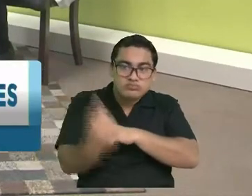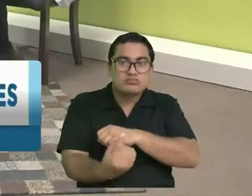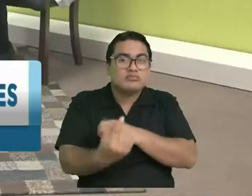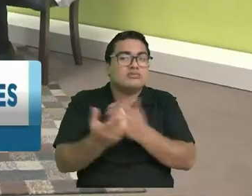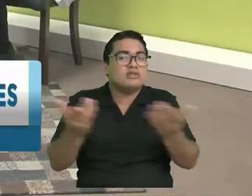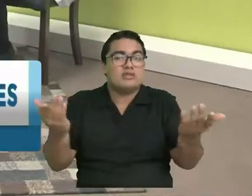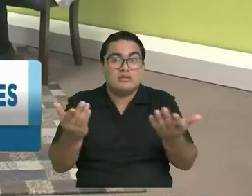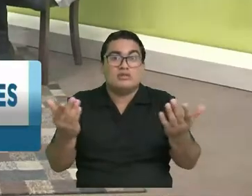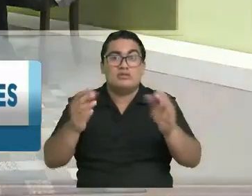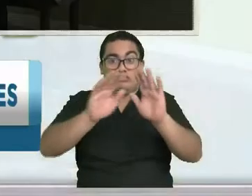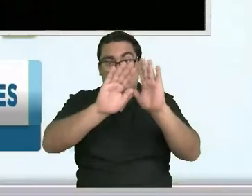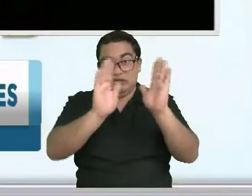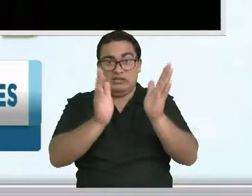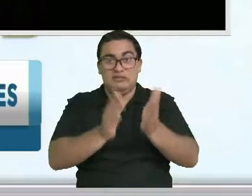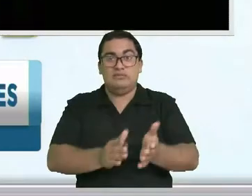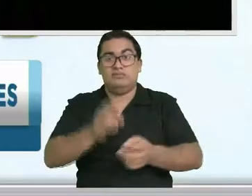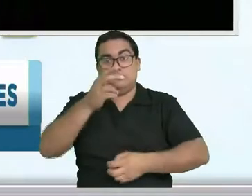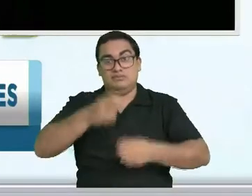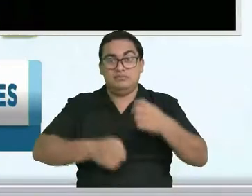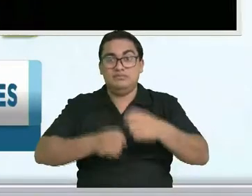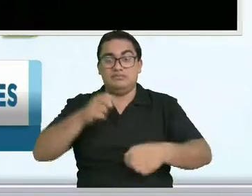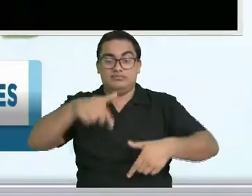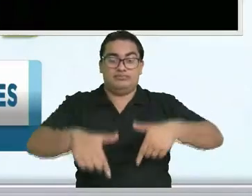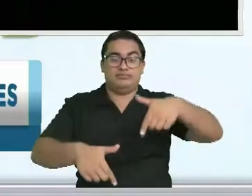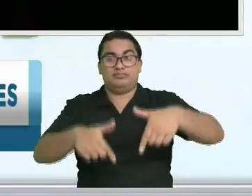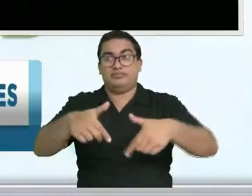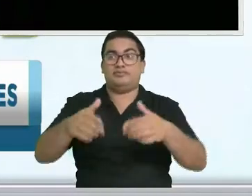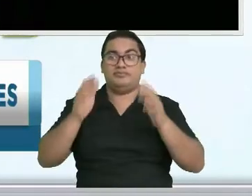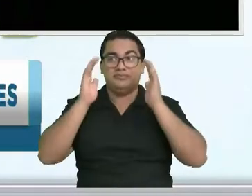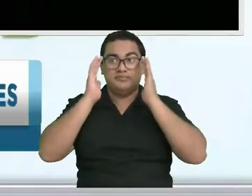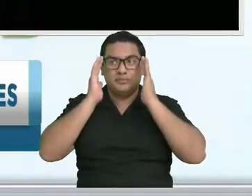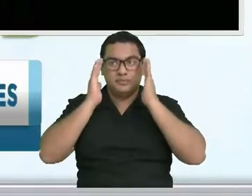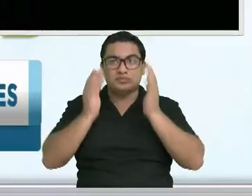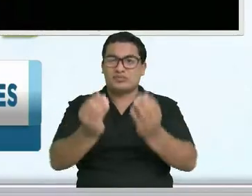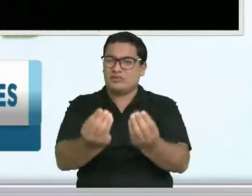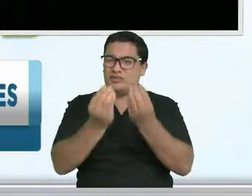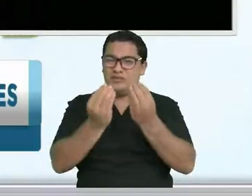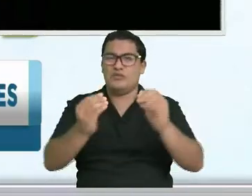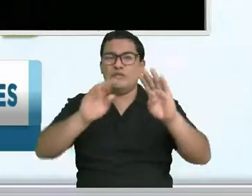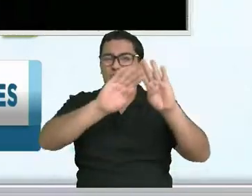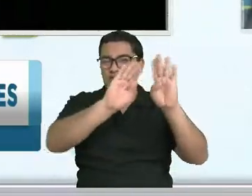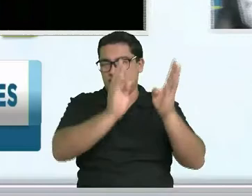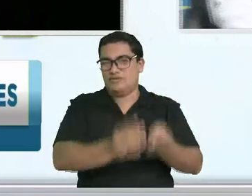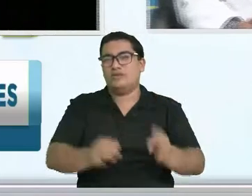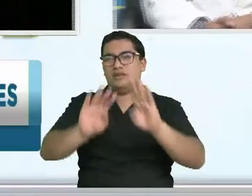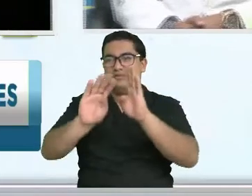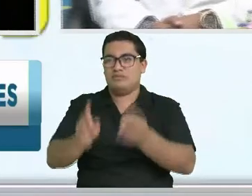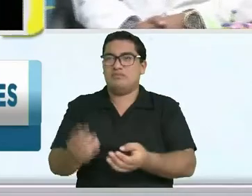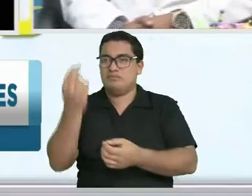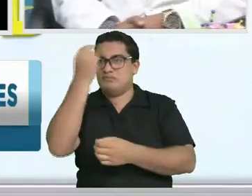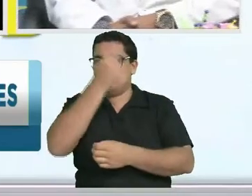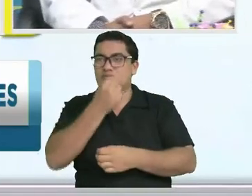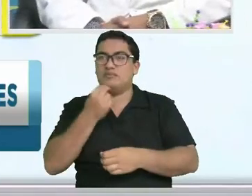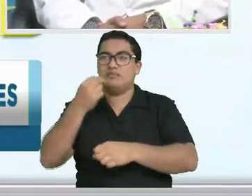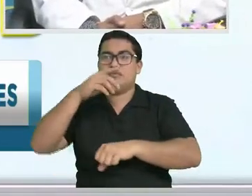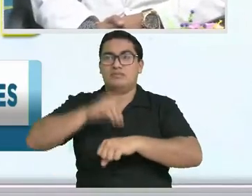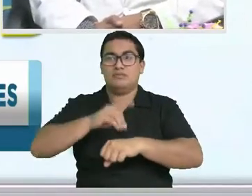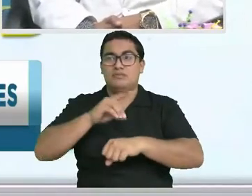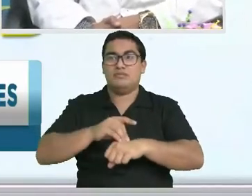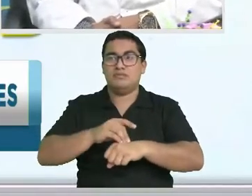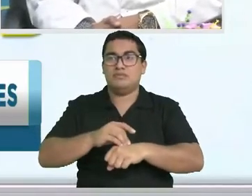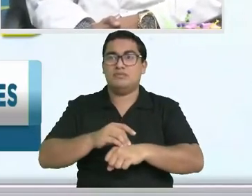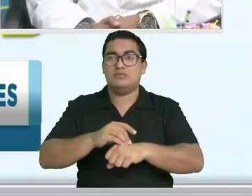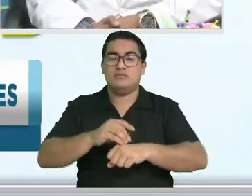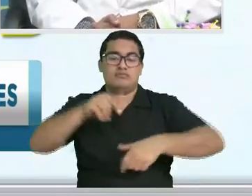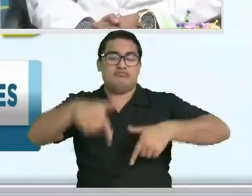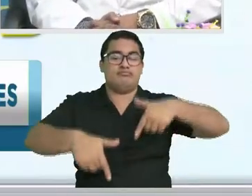general, ¿llegan las mujeres, doctor, por este problema? Sí, es bastante frecuente la consulta. El problema es que ellas no lo asocian al uso